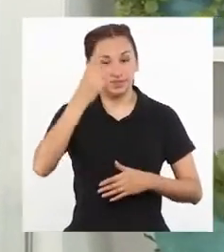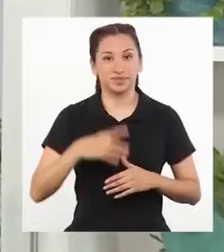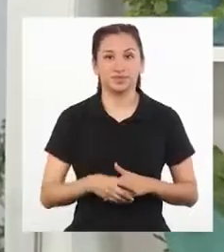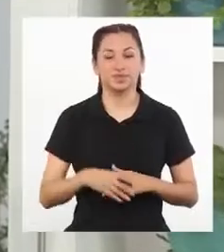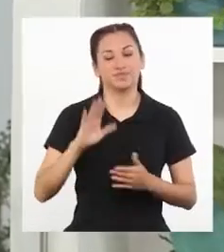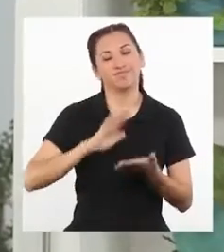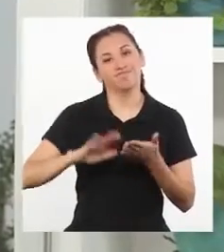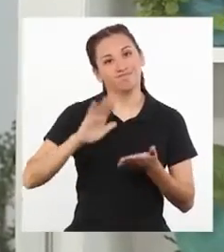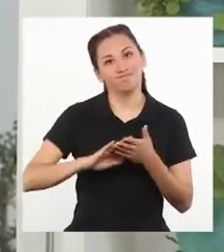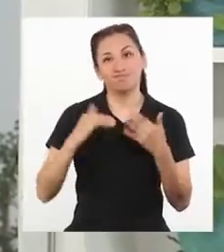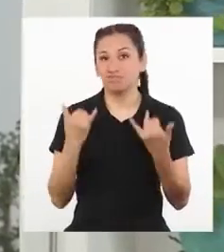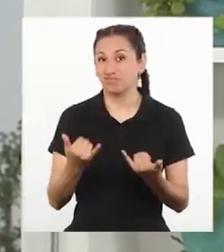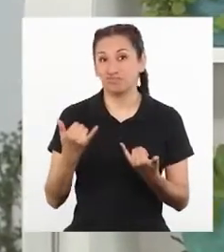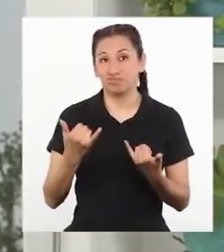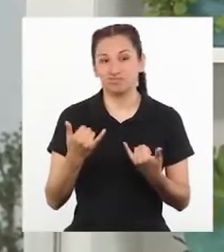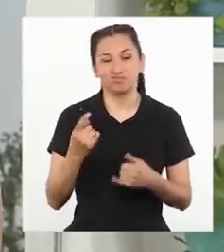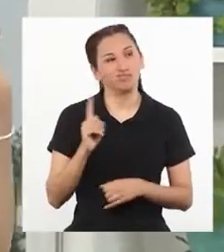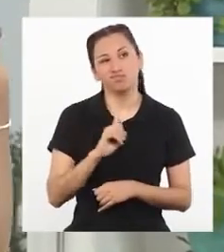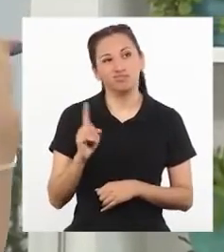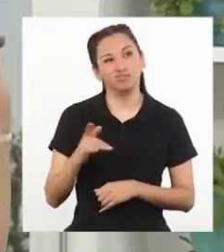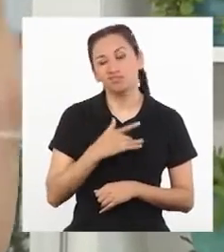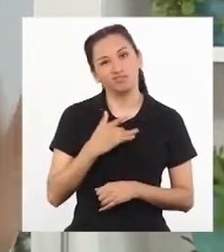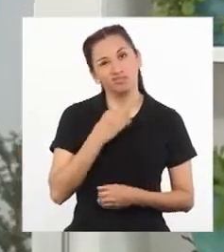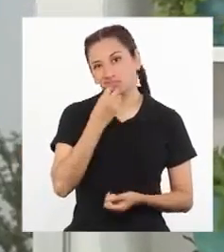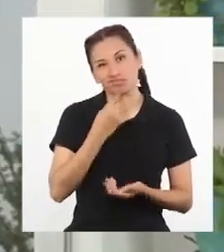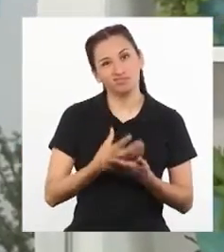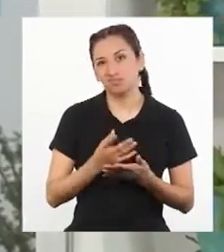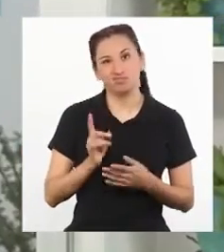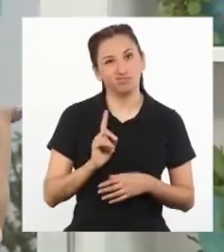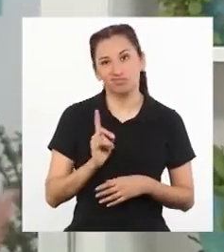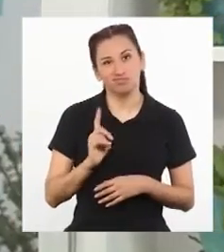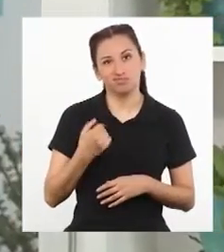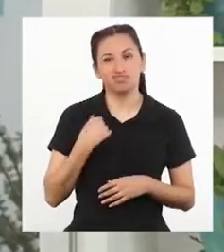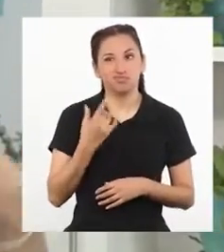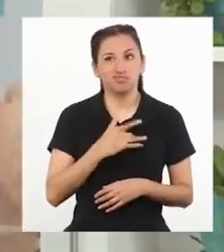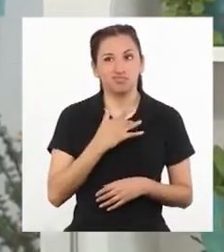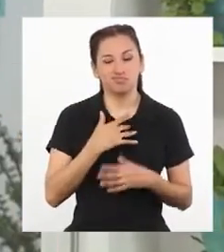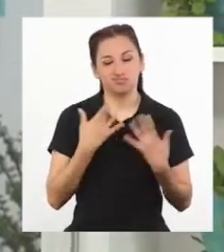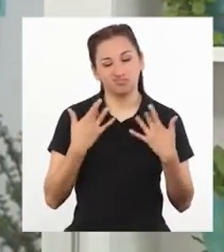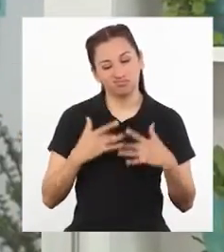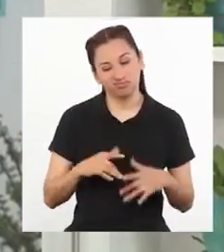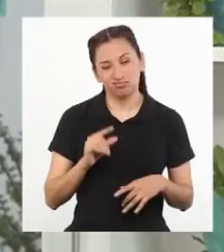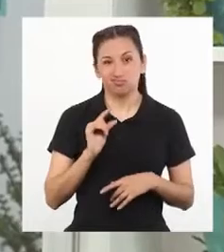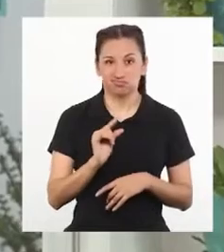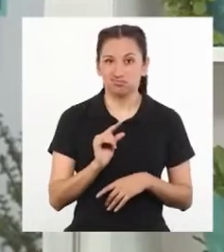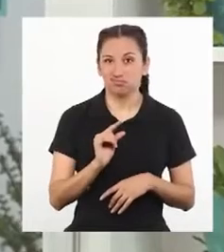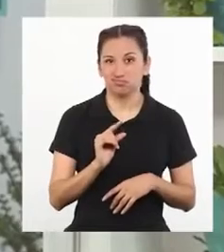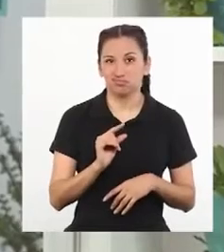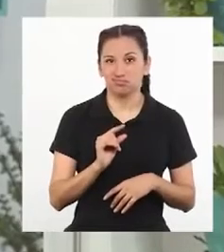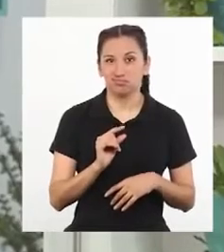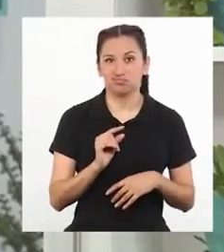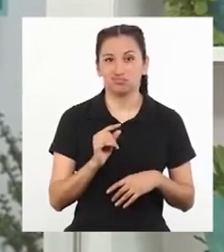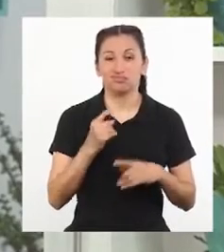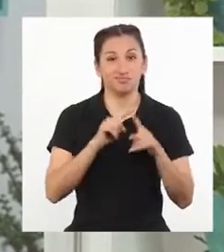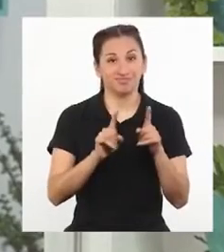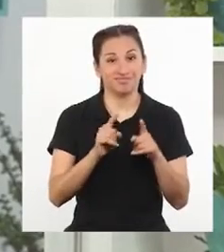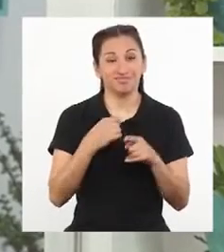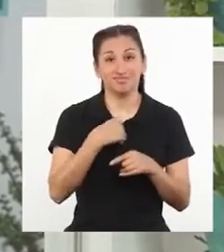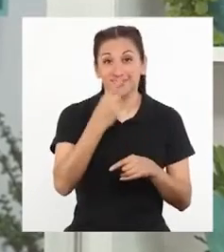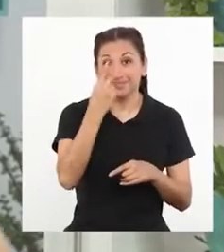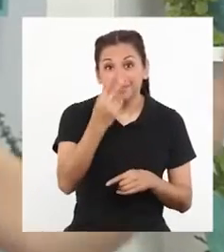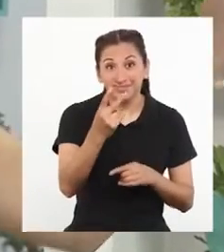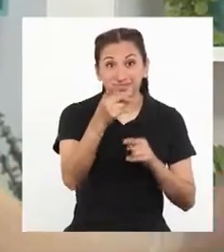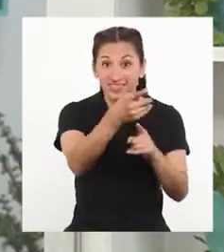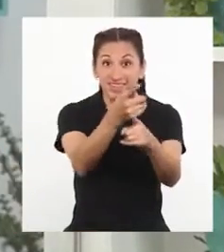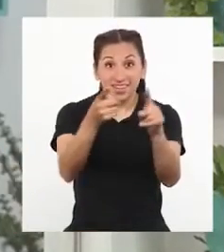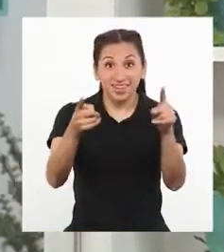Educación. Discúlpenme, hoy no me siento muy bien, estoy un poco desganada, aunque de hecho verlos